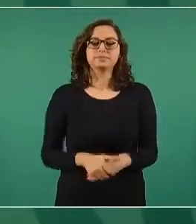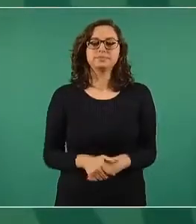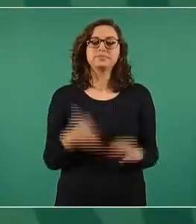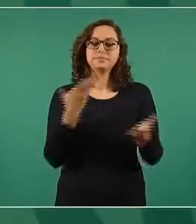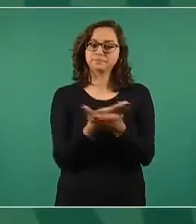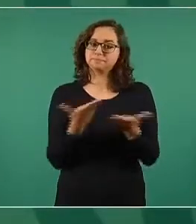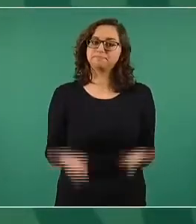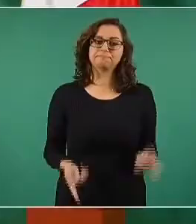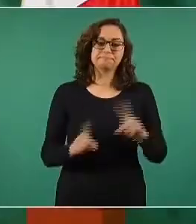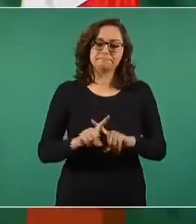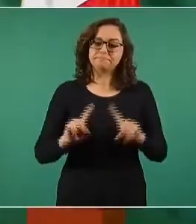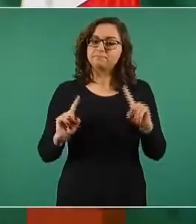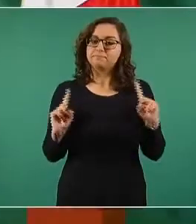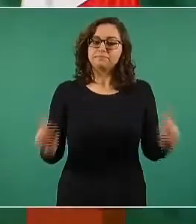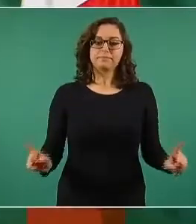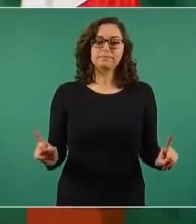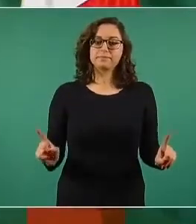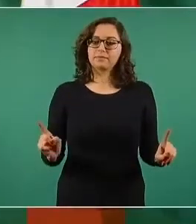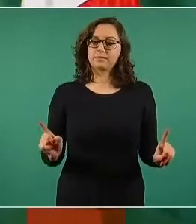Ya no es así.